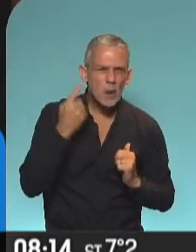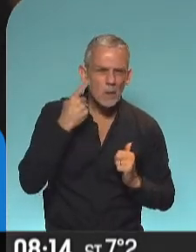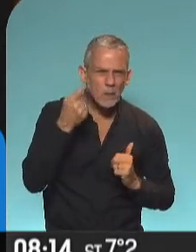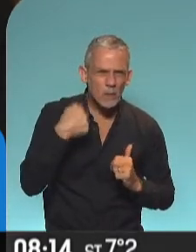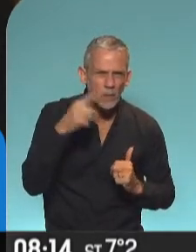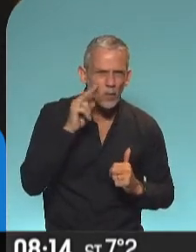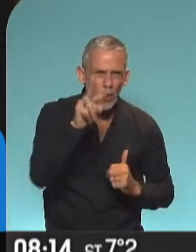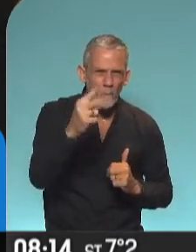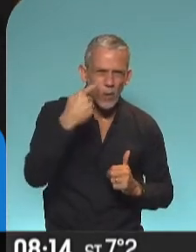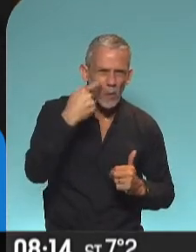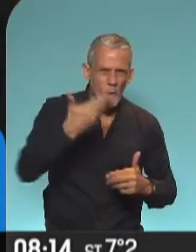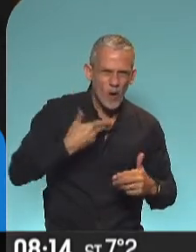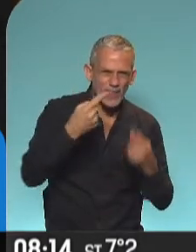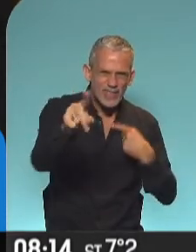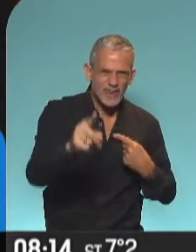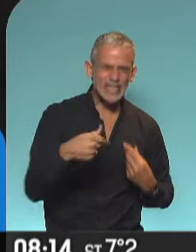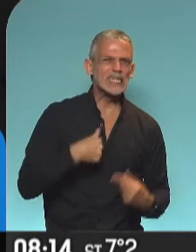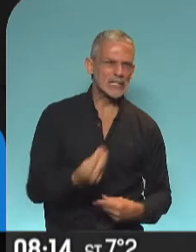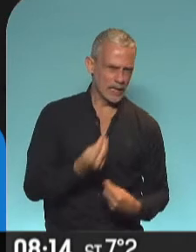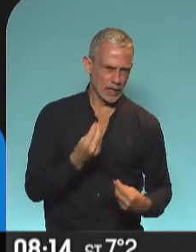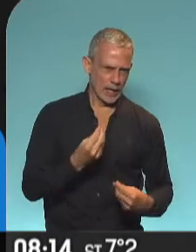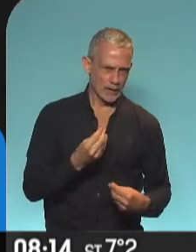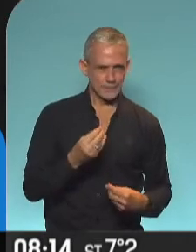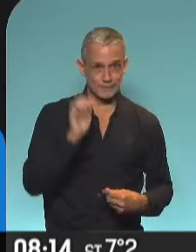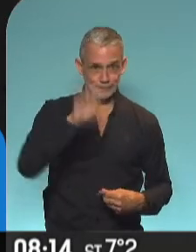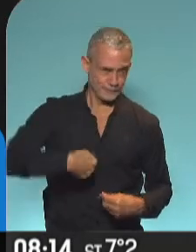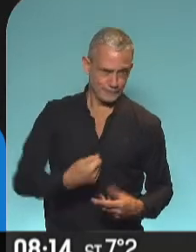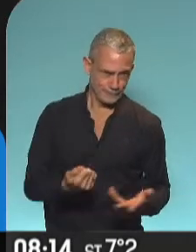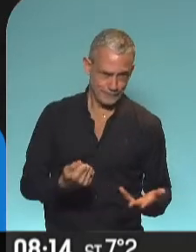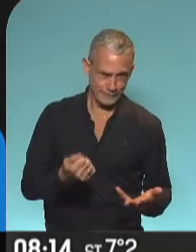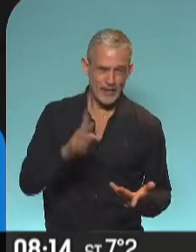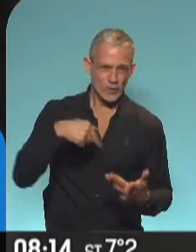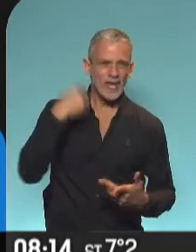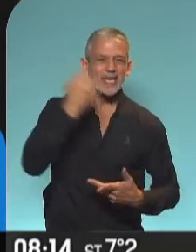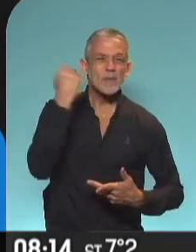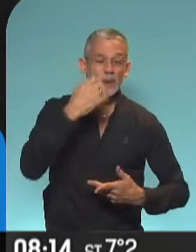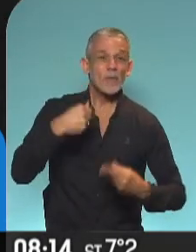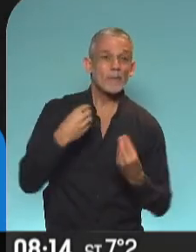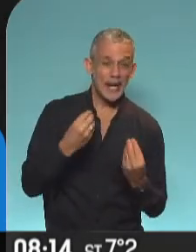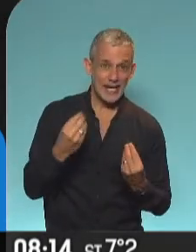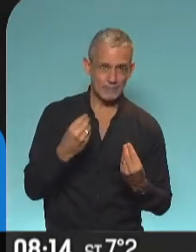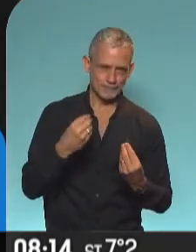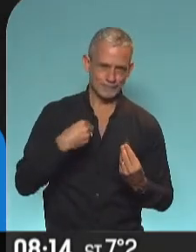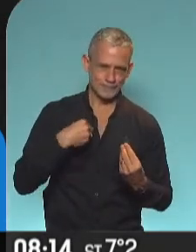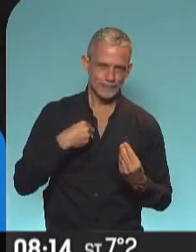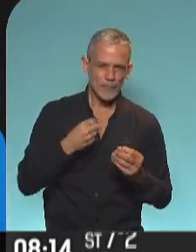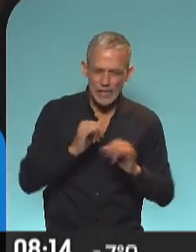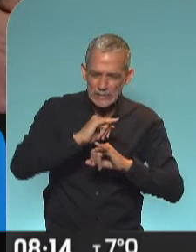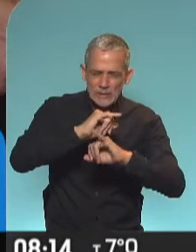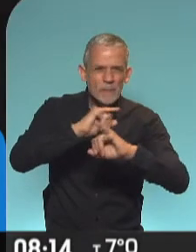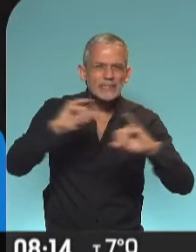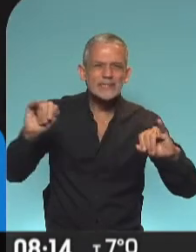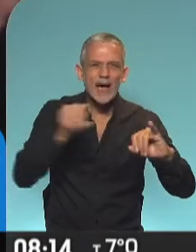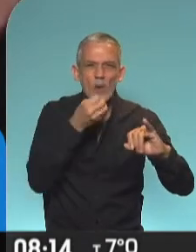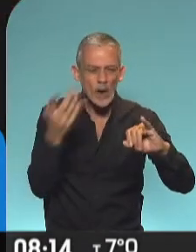yo hago que lo que yo digo. Yo creo que esto es fundamental tomarlo en cuenta porque juega un rol muy importante en la transmisión de cualquier mensaje y hay